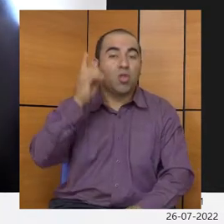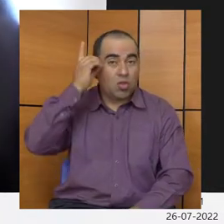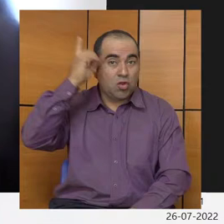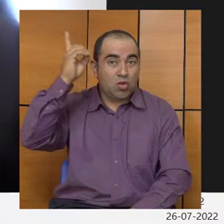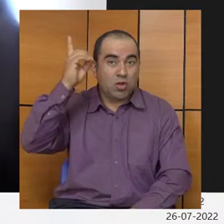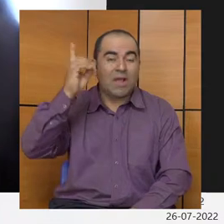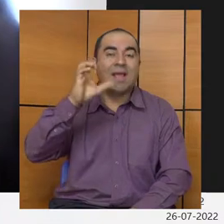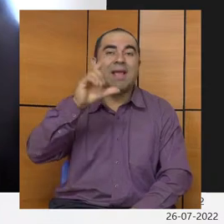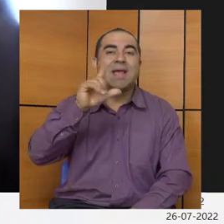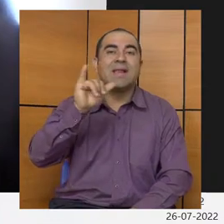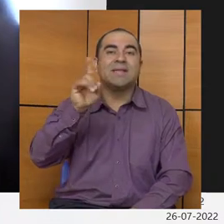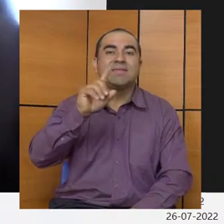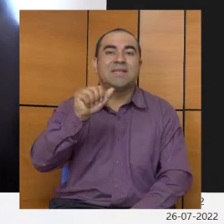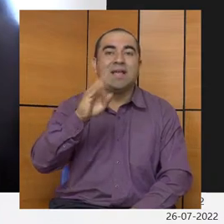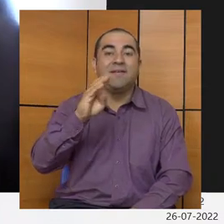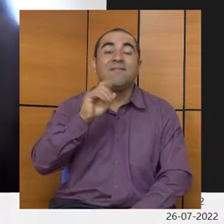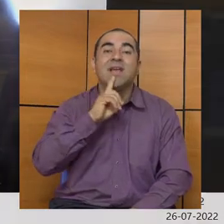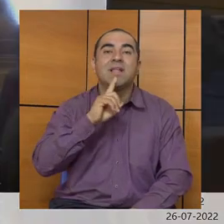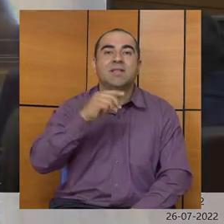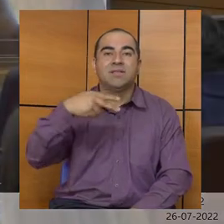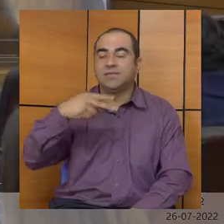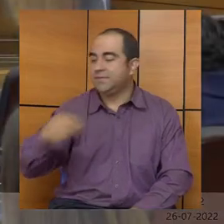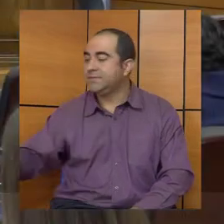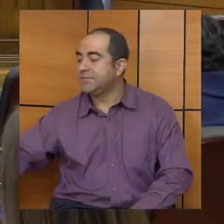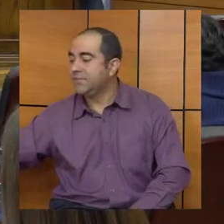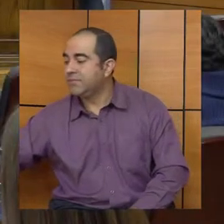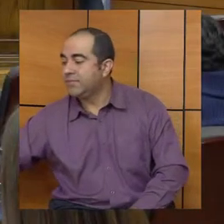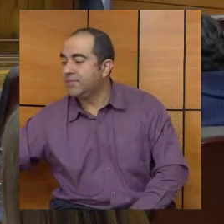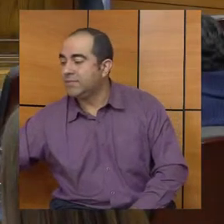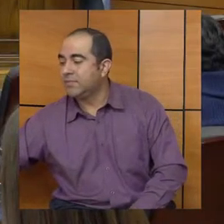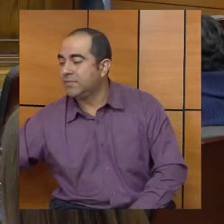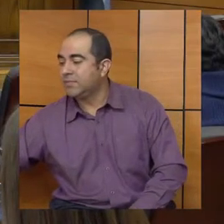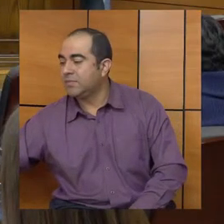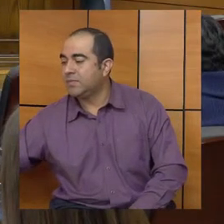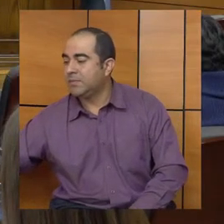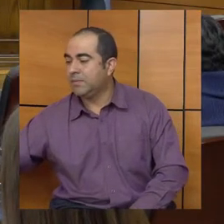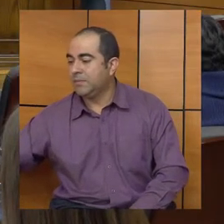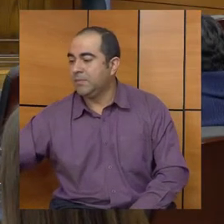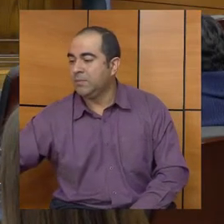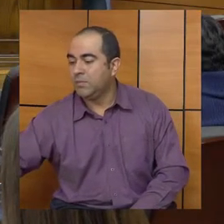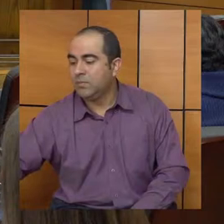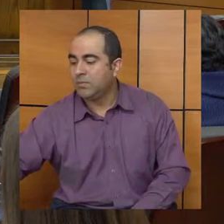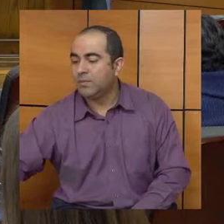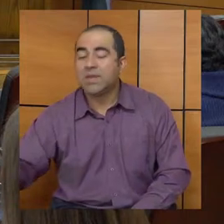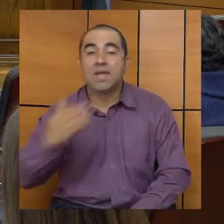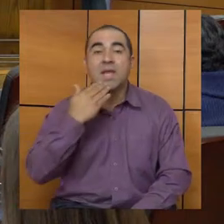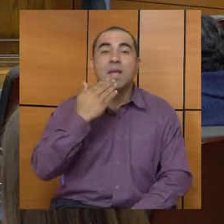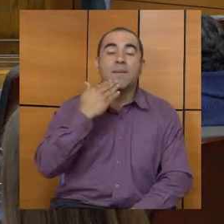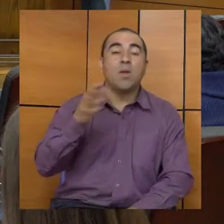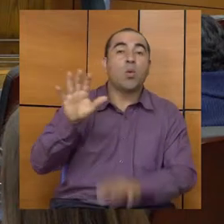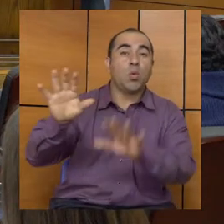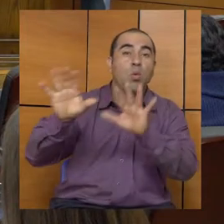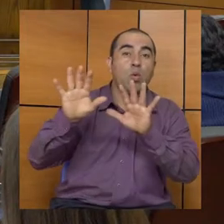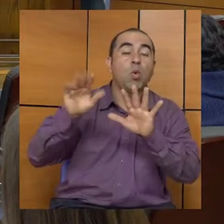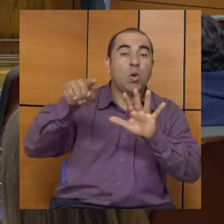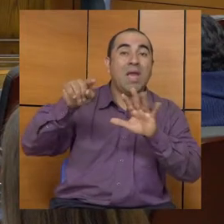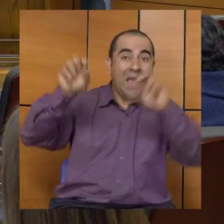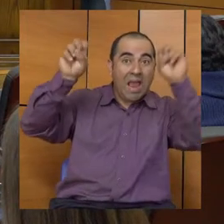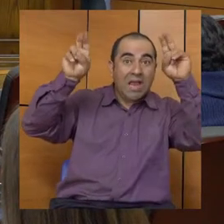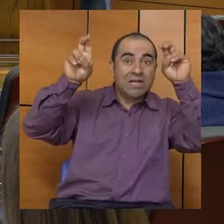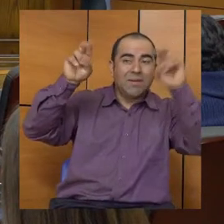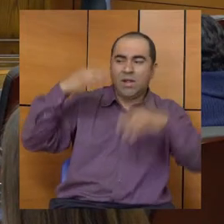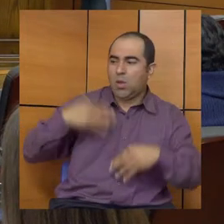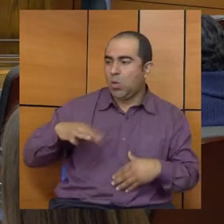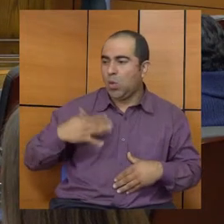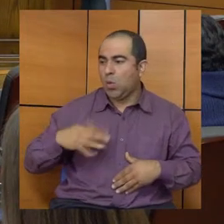Grandón. Estamos muy complacidos de poder participar y de que además valoro mucho y destaco la temática que hoy día se trabaja